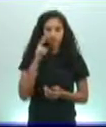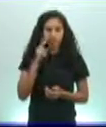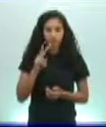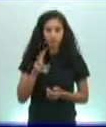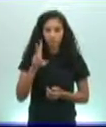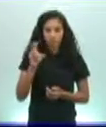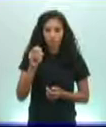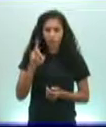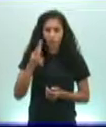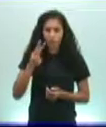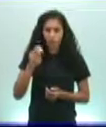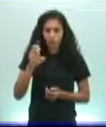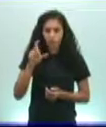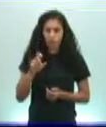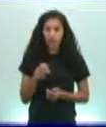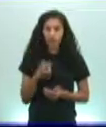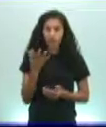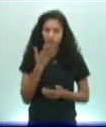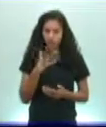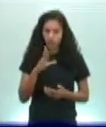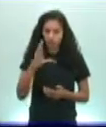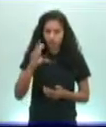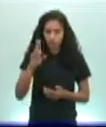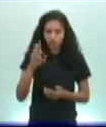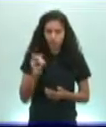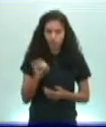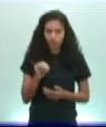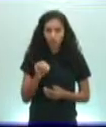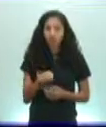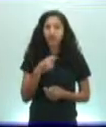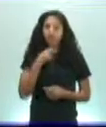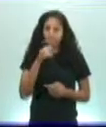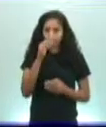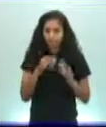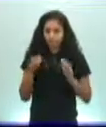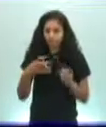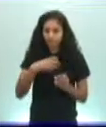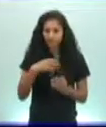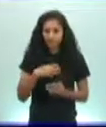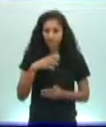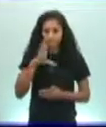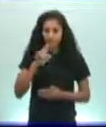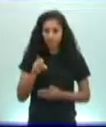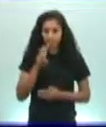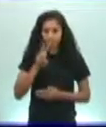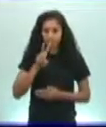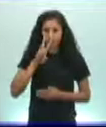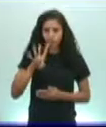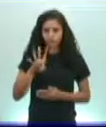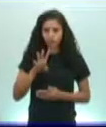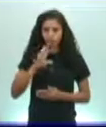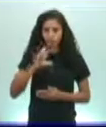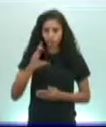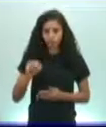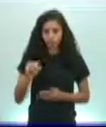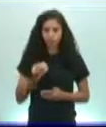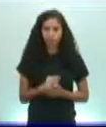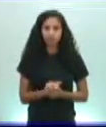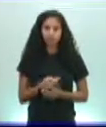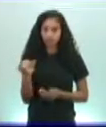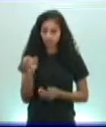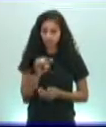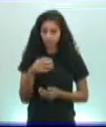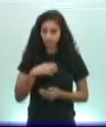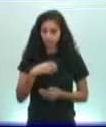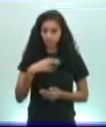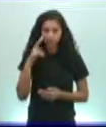Calcula el volumen de un cubo cuya arista mide 5,24 centímetros. Y además,